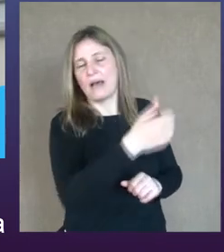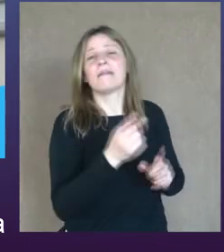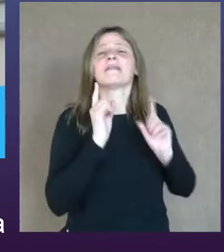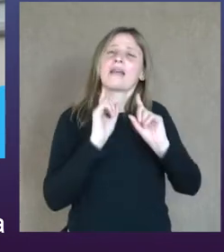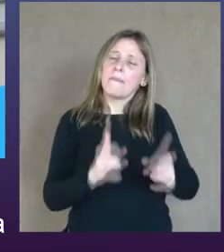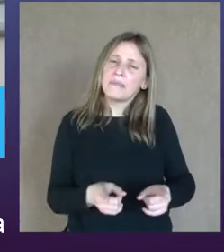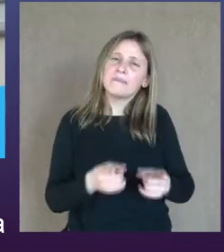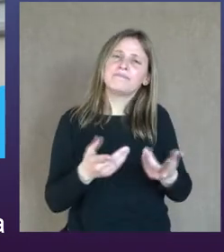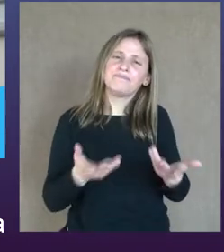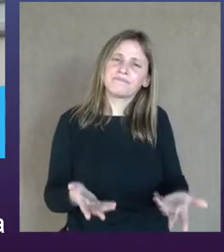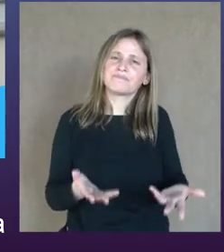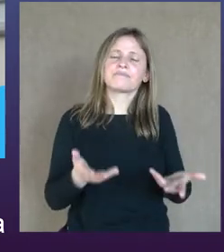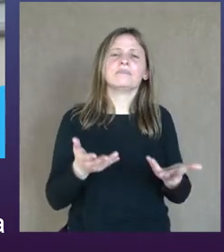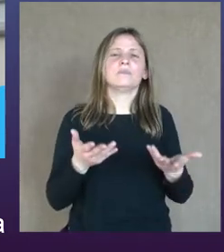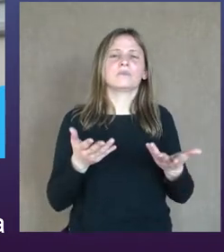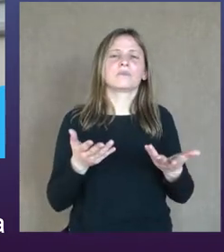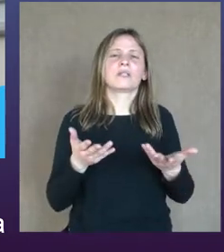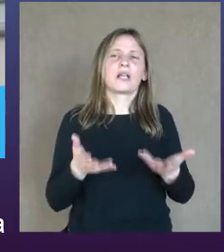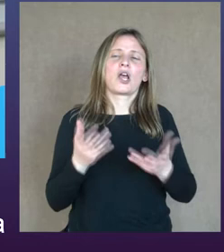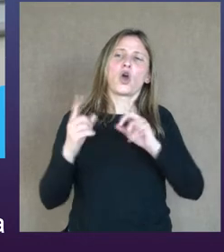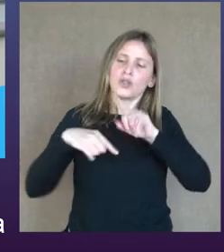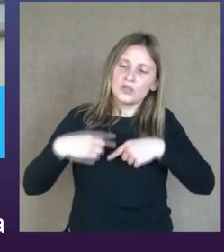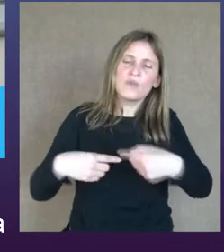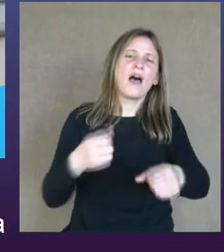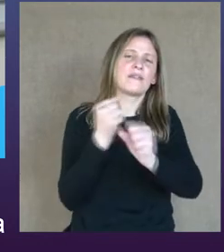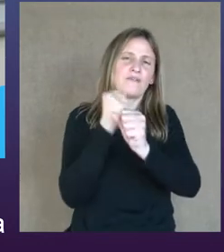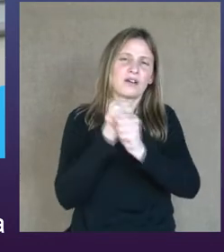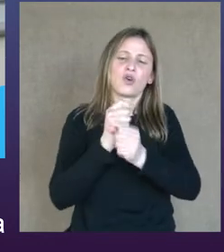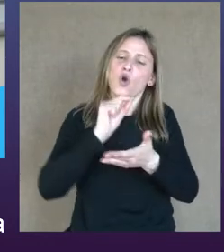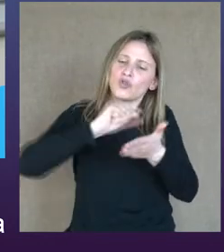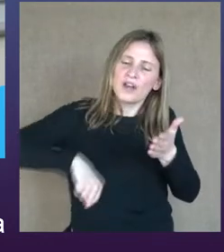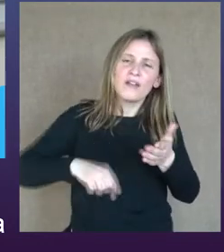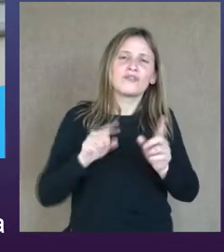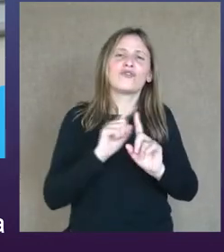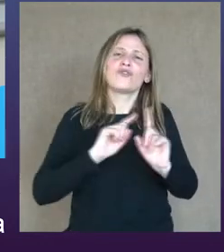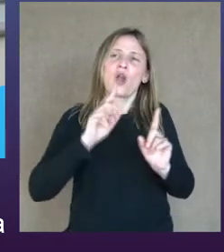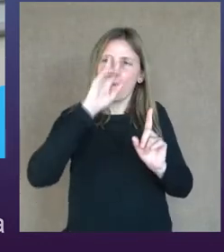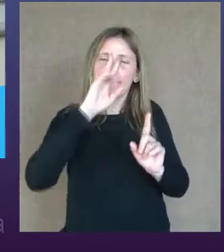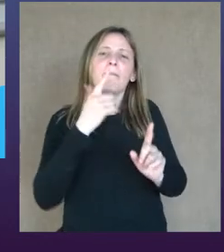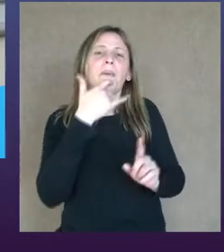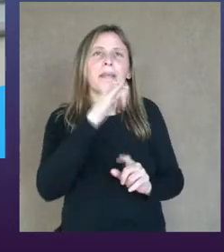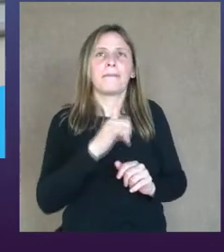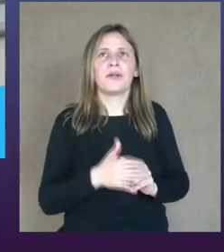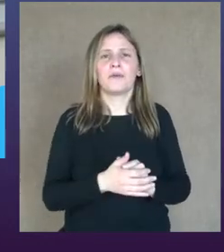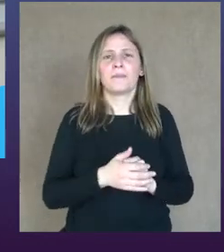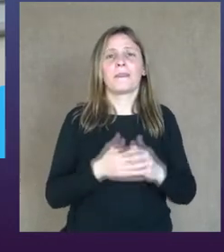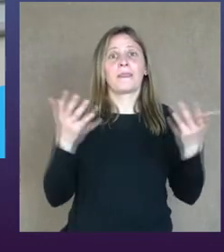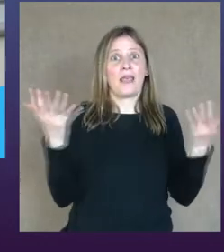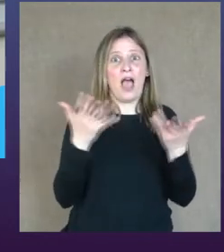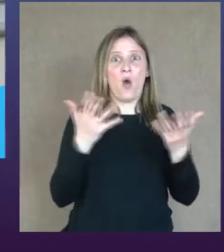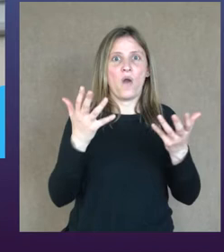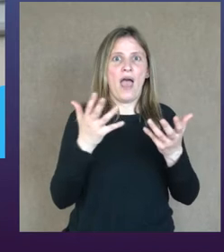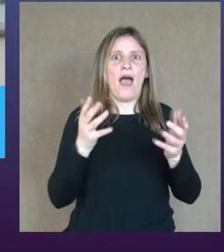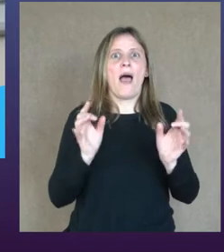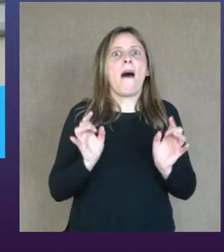que tenemos es que todo el tema de la continuidad laboral, los contratos no contemplan, por ejemplo, ahora que vino la pandemia,